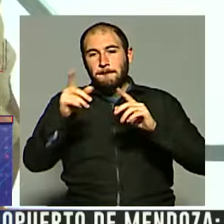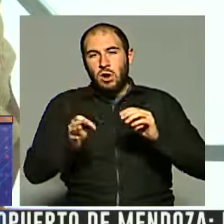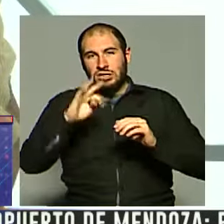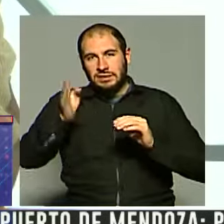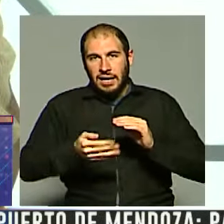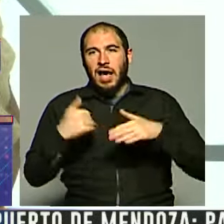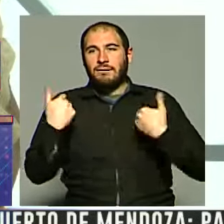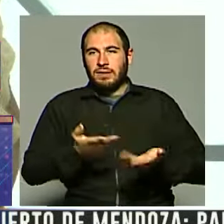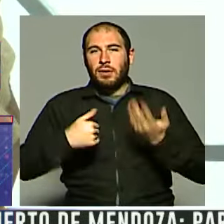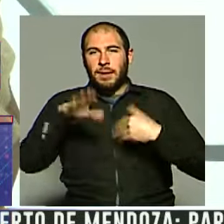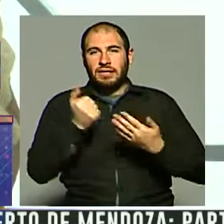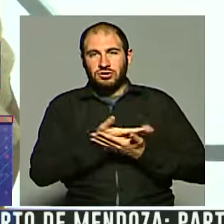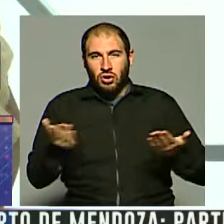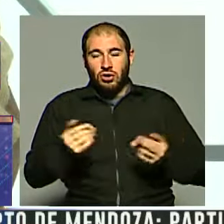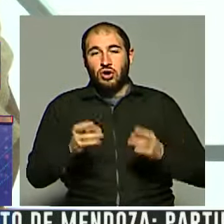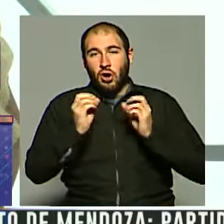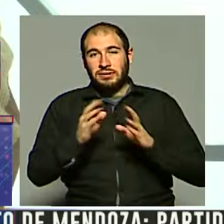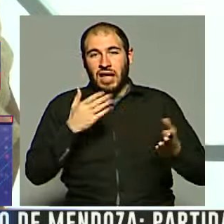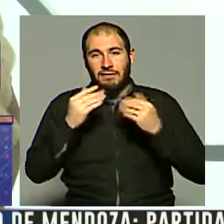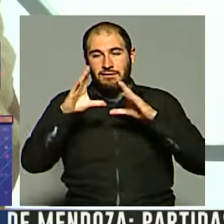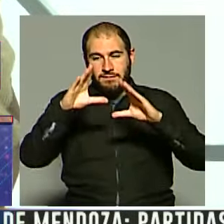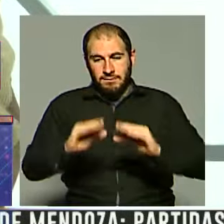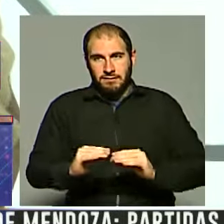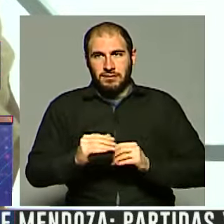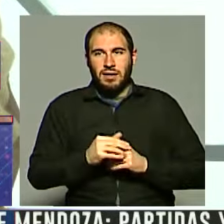más beneficiosos para todos y que empecemos a hablar de que bajan